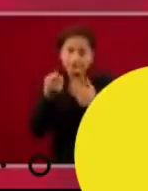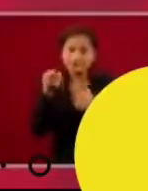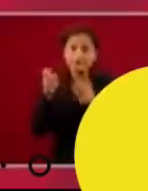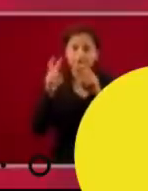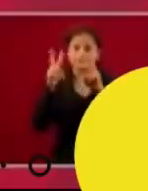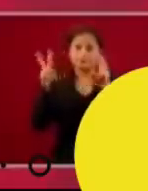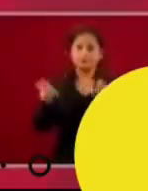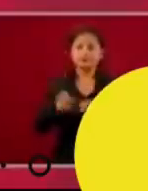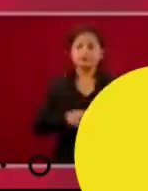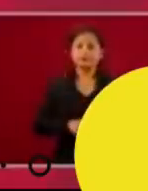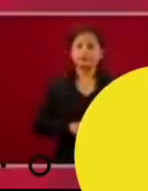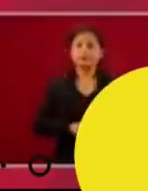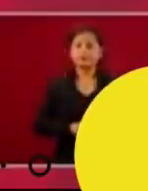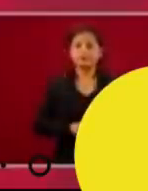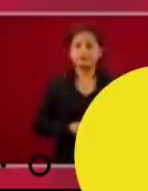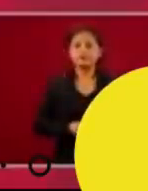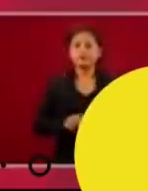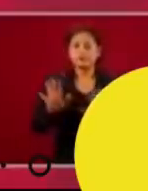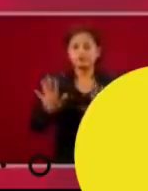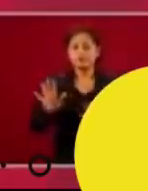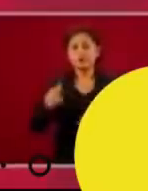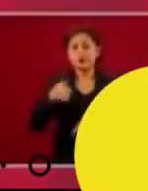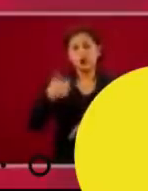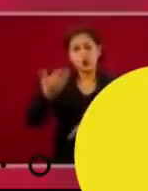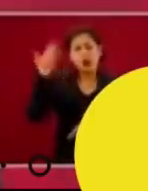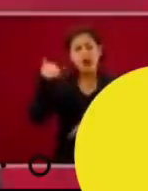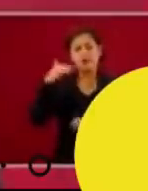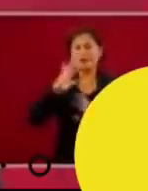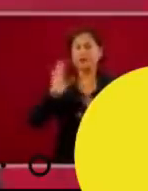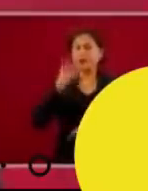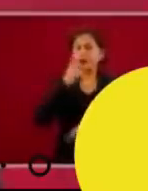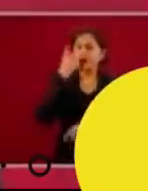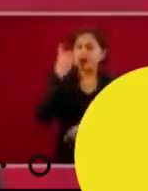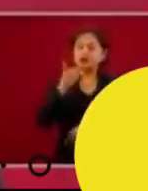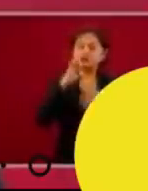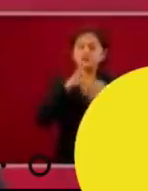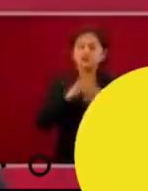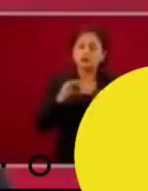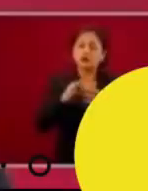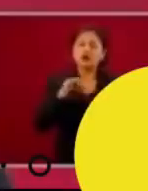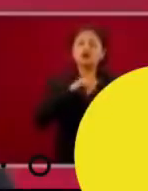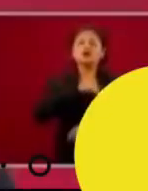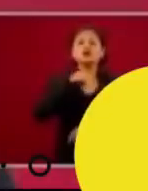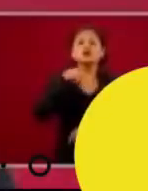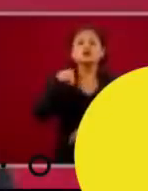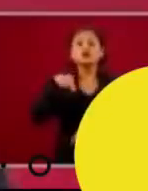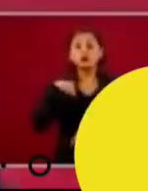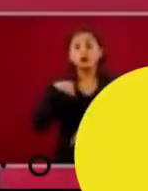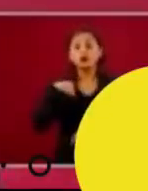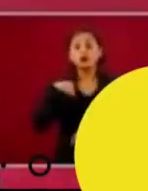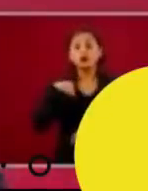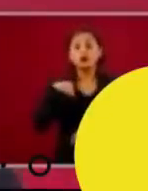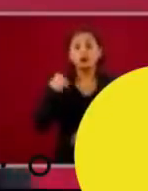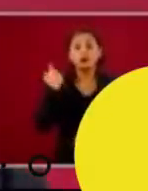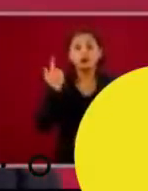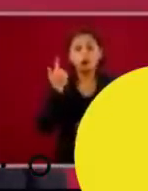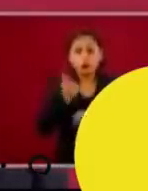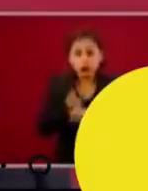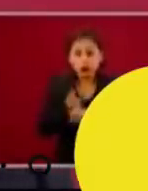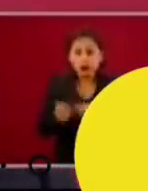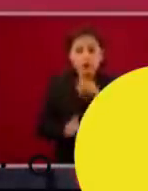Nosotros, como lo he expresado varias veces, estamos atendiendo las causas que